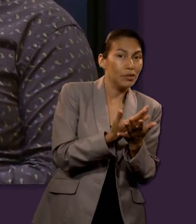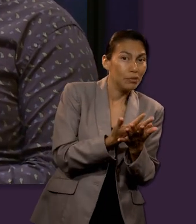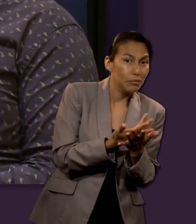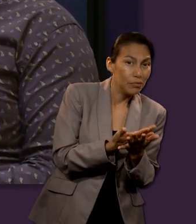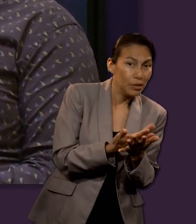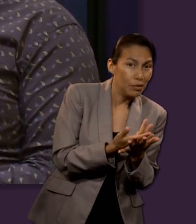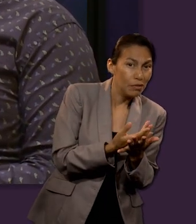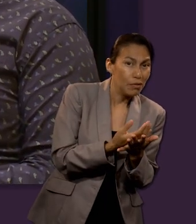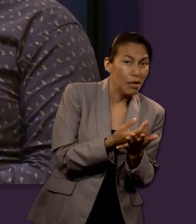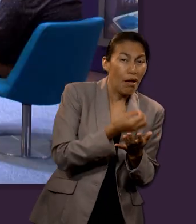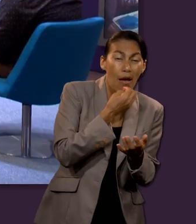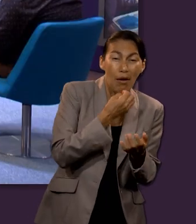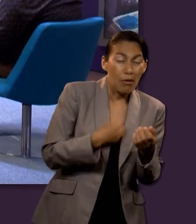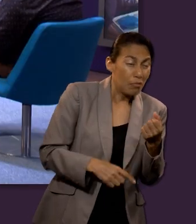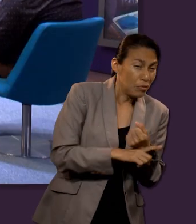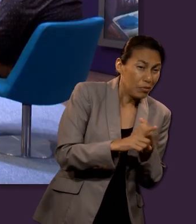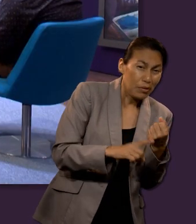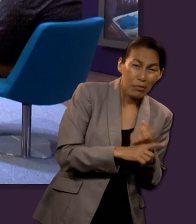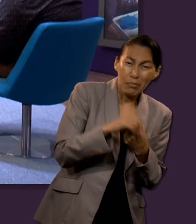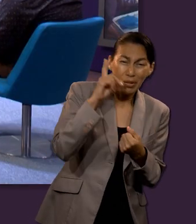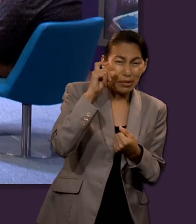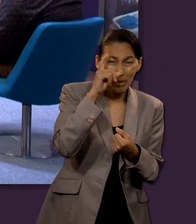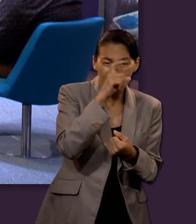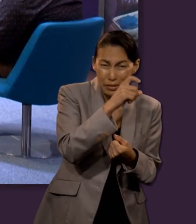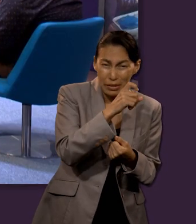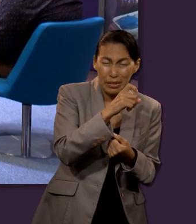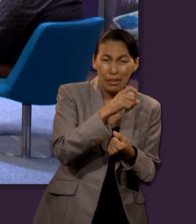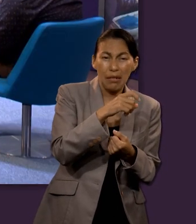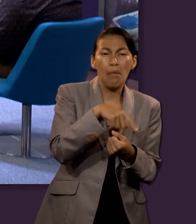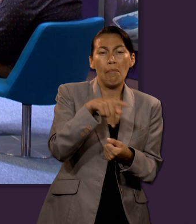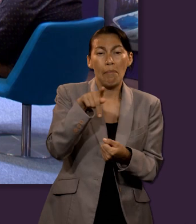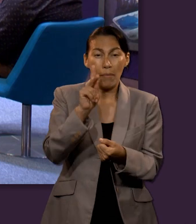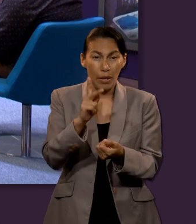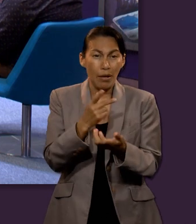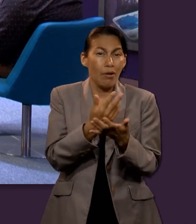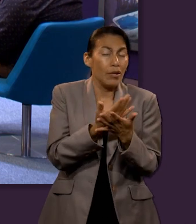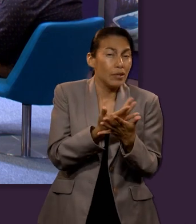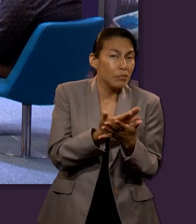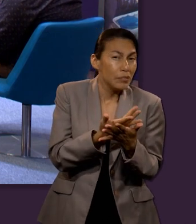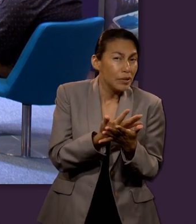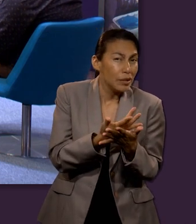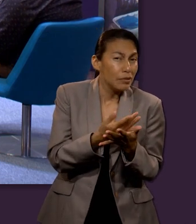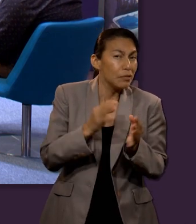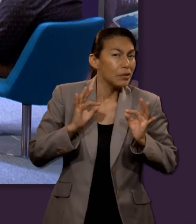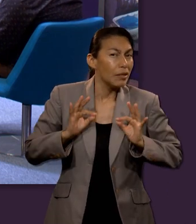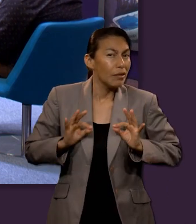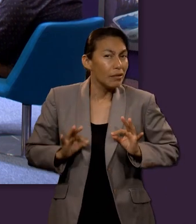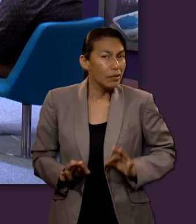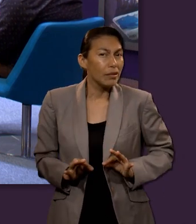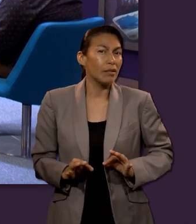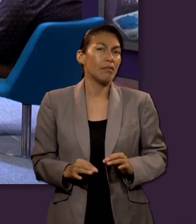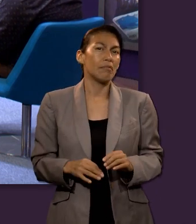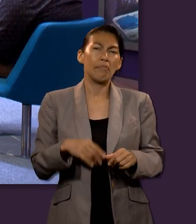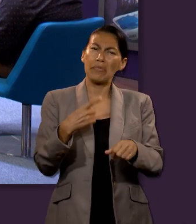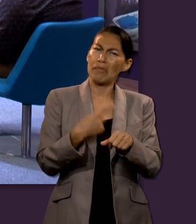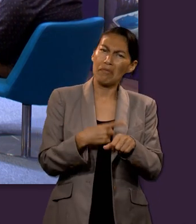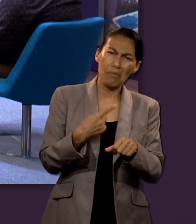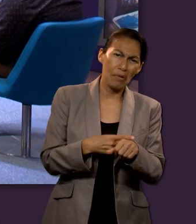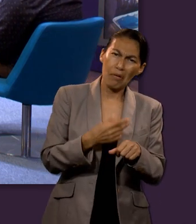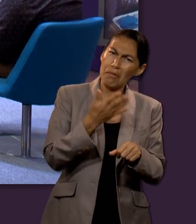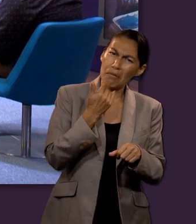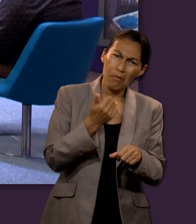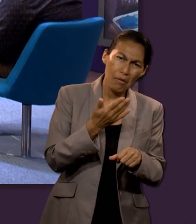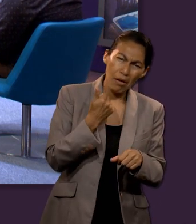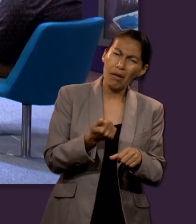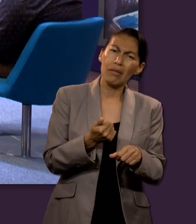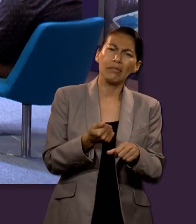expresión crecer pues podemos obtener de esa espera o de ese cristal de la espera que es como un crisol tal vez un tanto